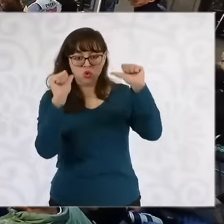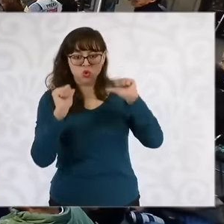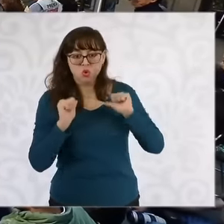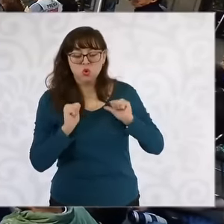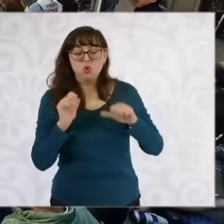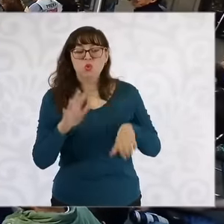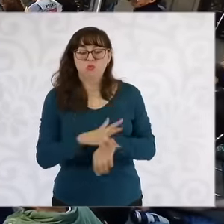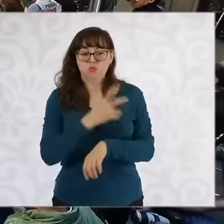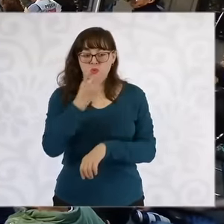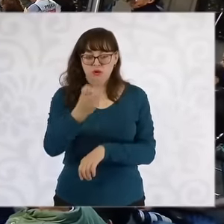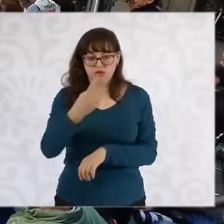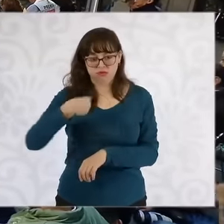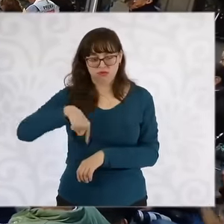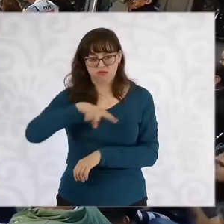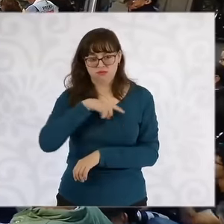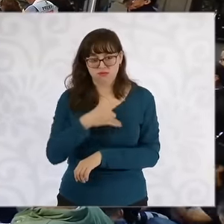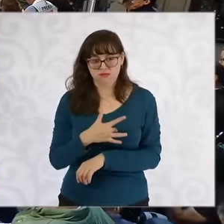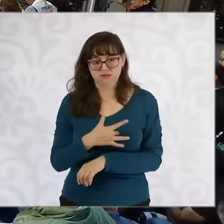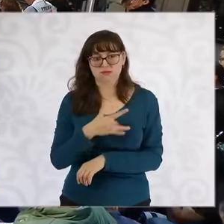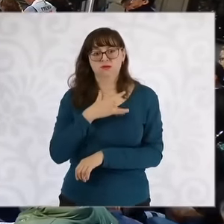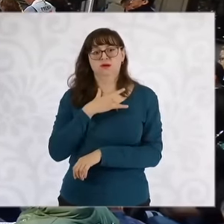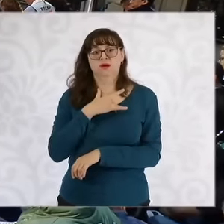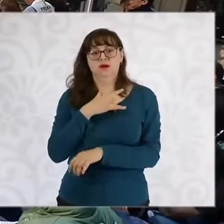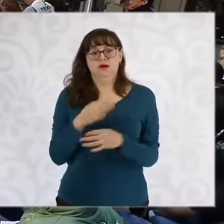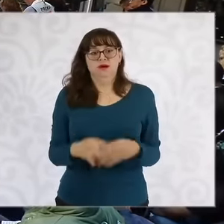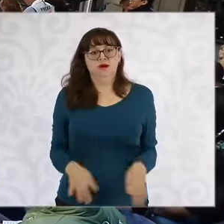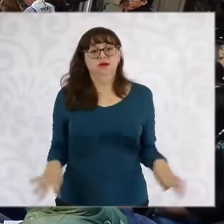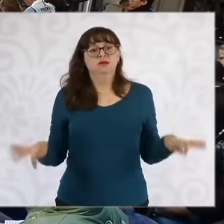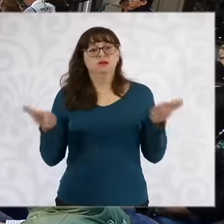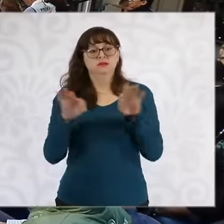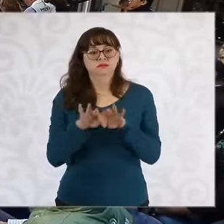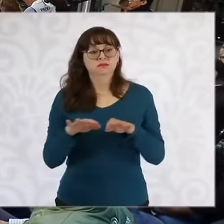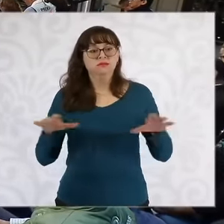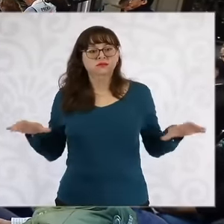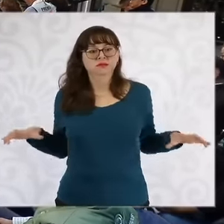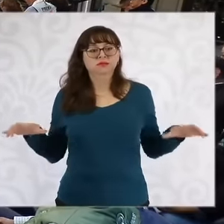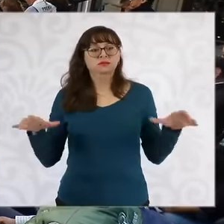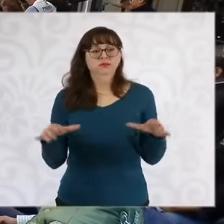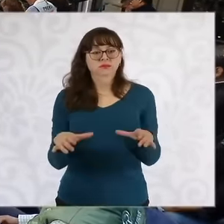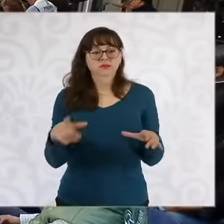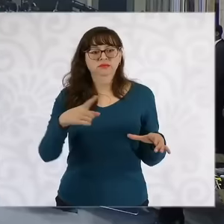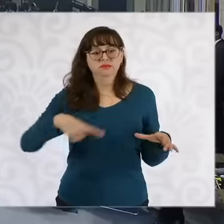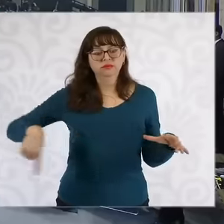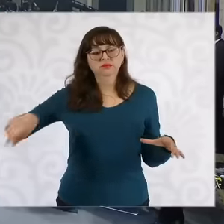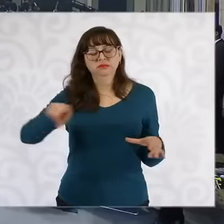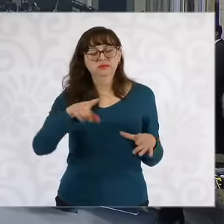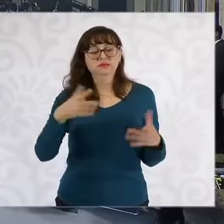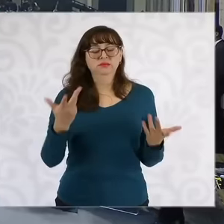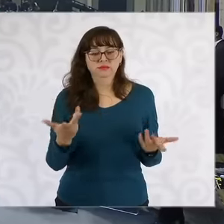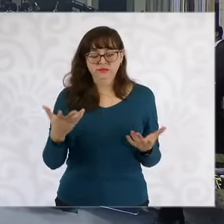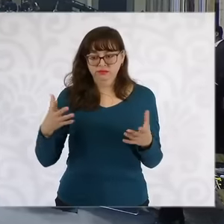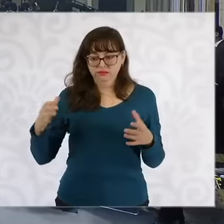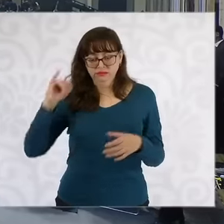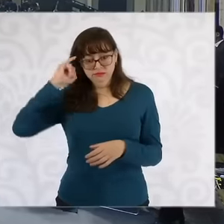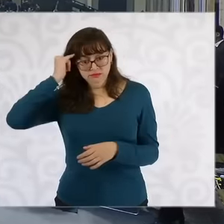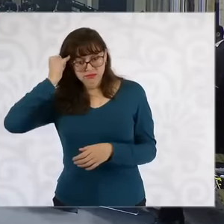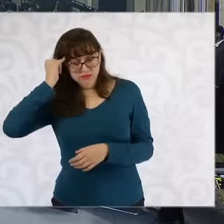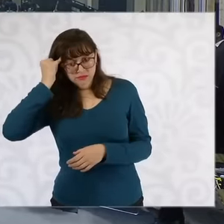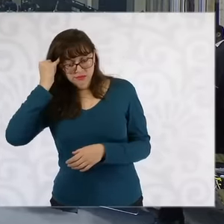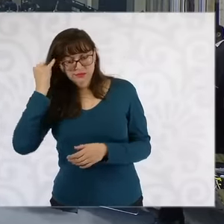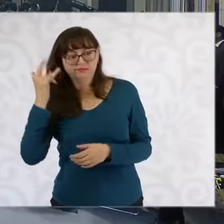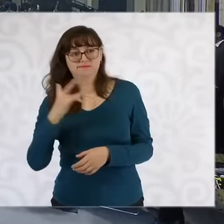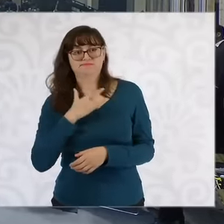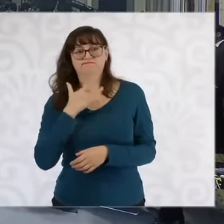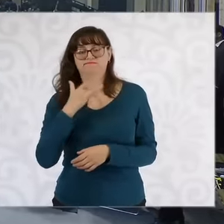manera que creemos significativo compartir que la comunidad de Llano Grande Azcapotzaltongo está